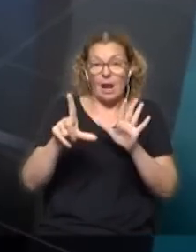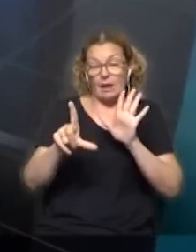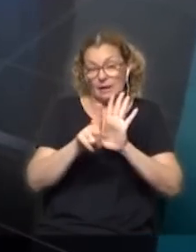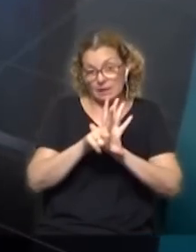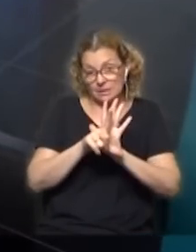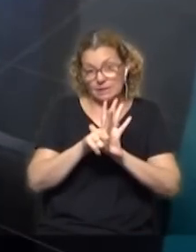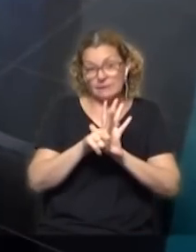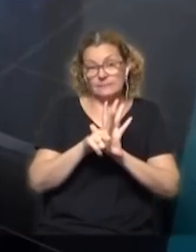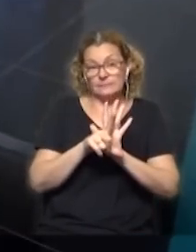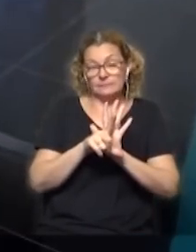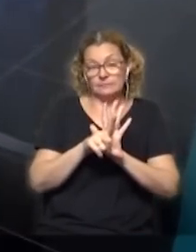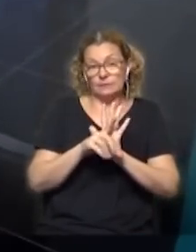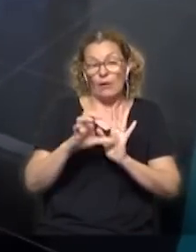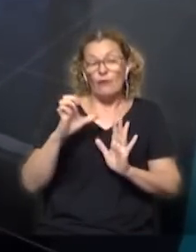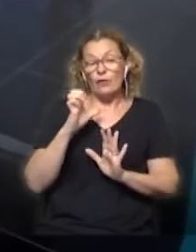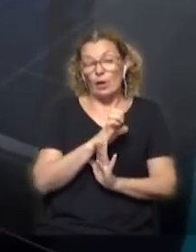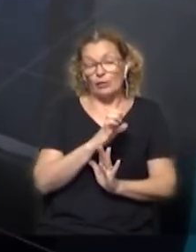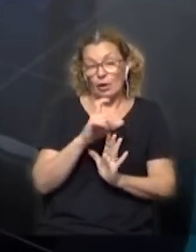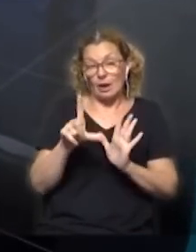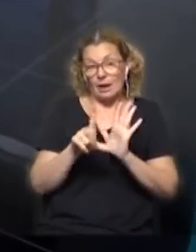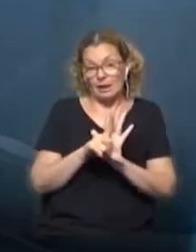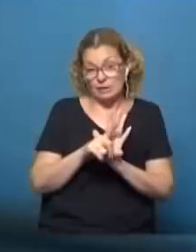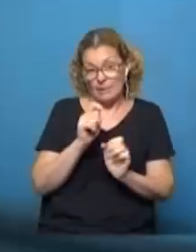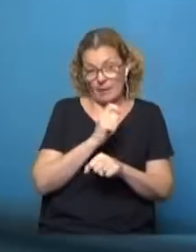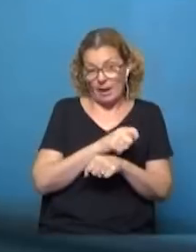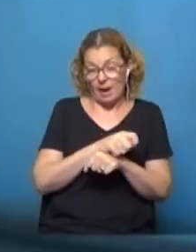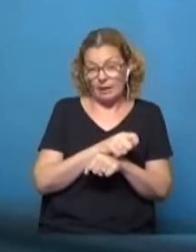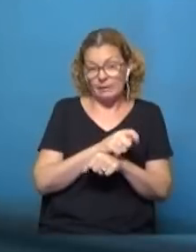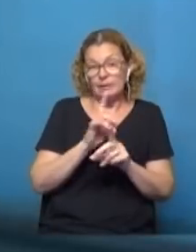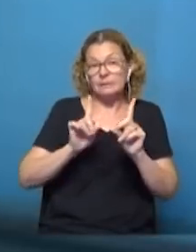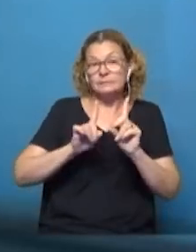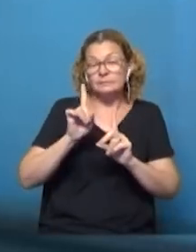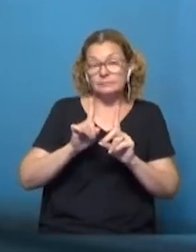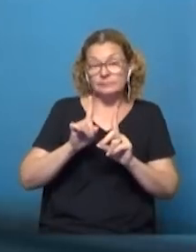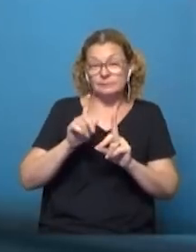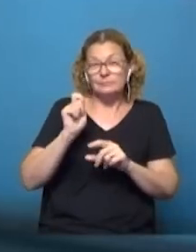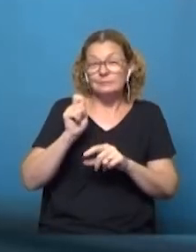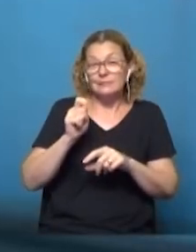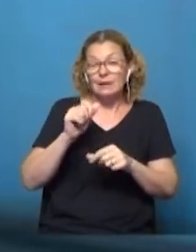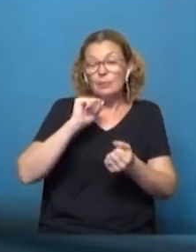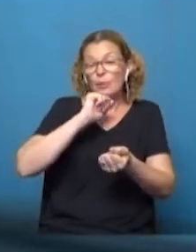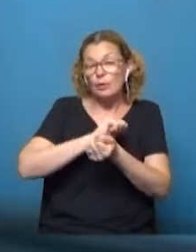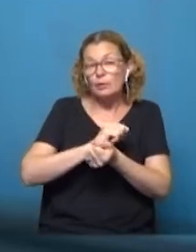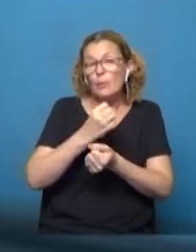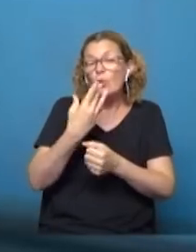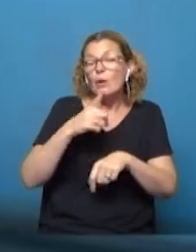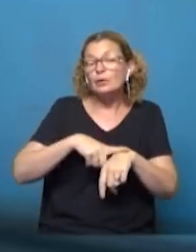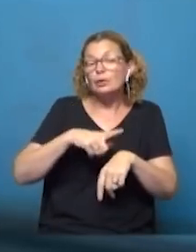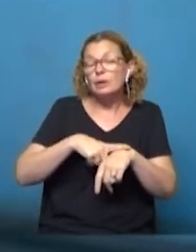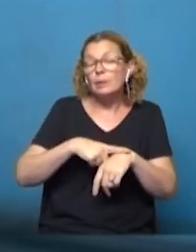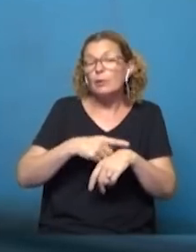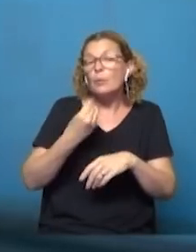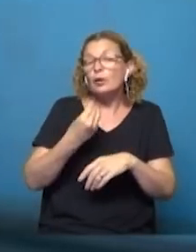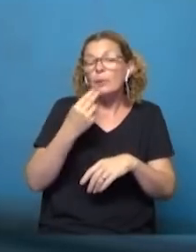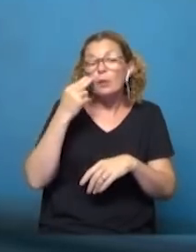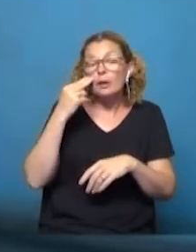y si hubo violación de las leyes penales si alguien y quién tiene que ir preso y Por cuánto tiempo y por qué